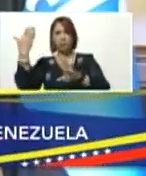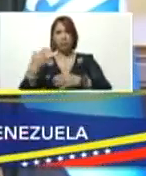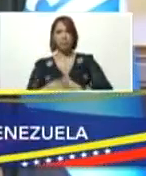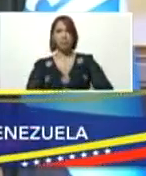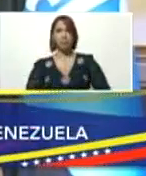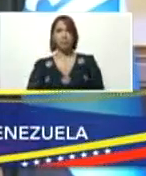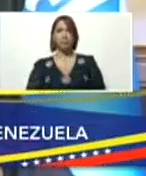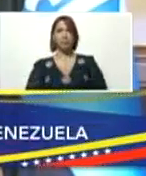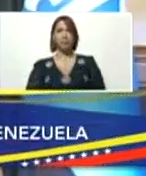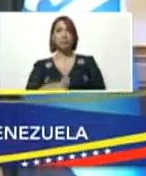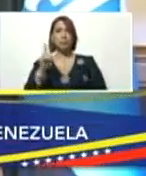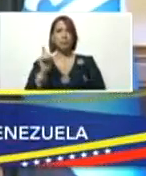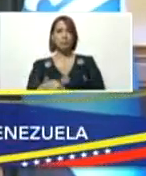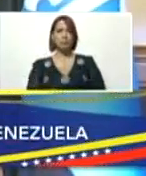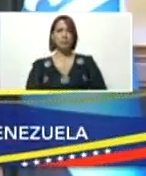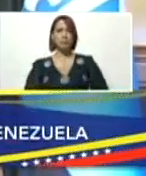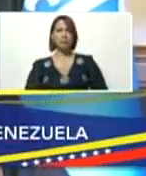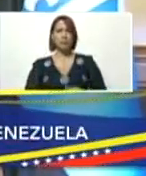Y la escalada